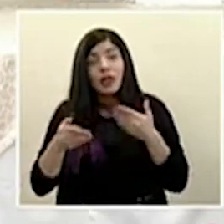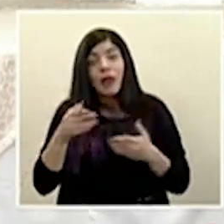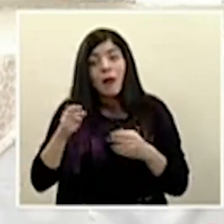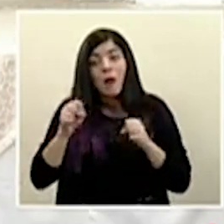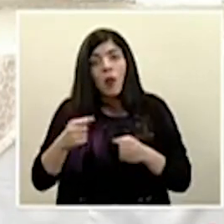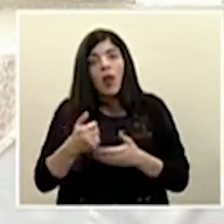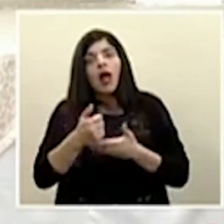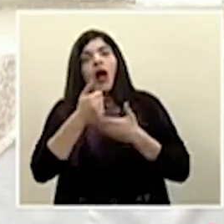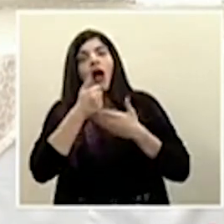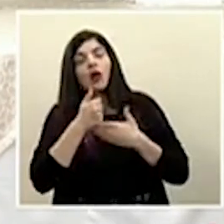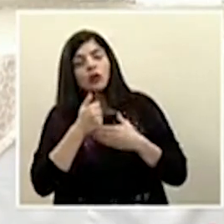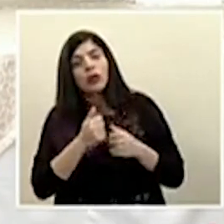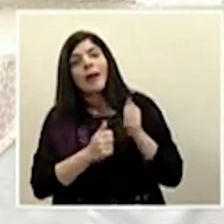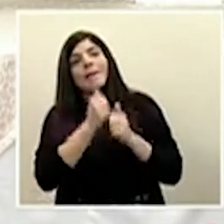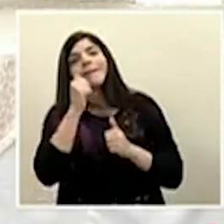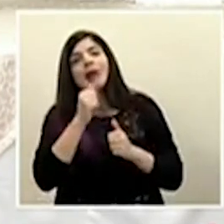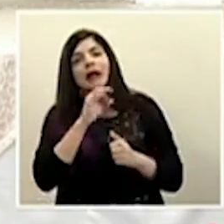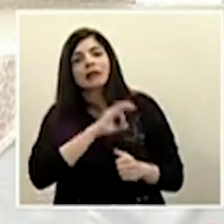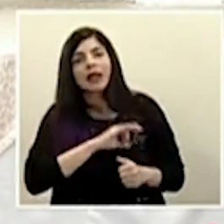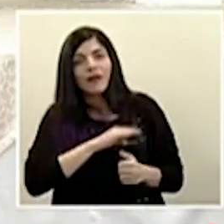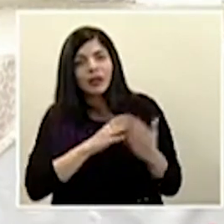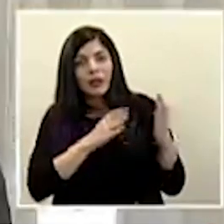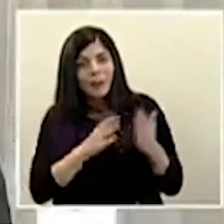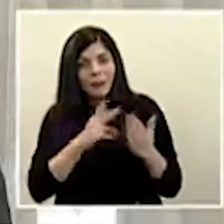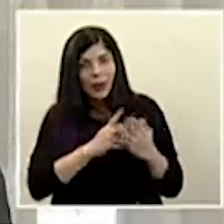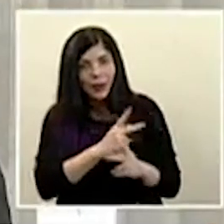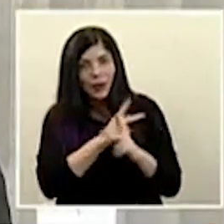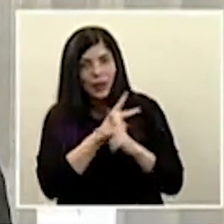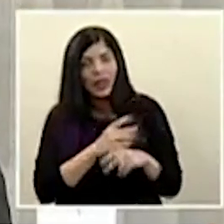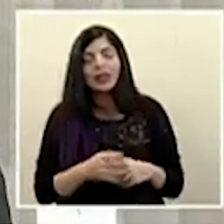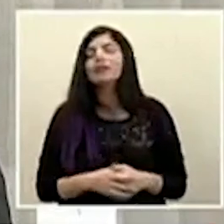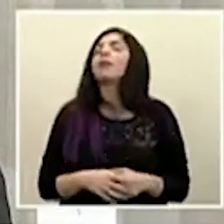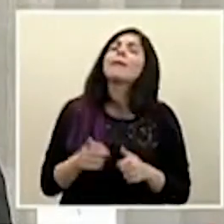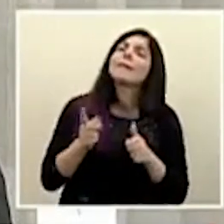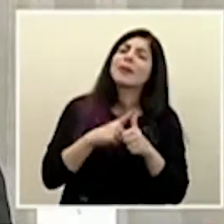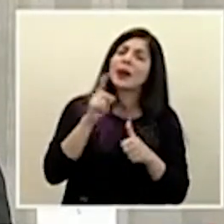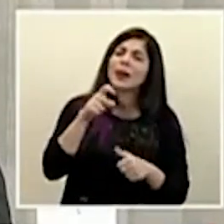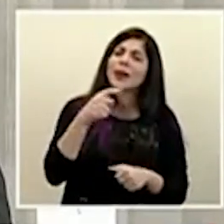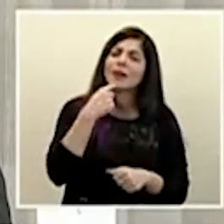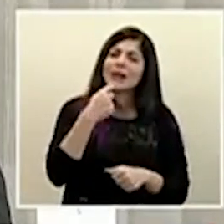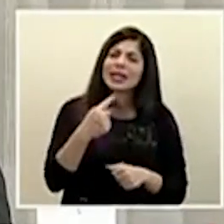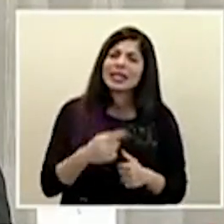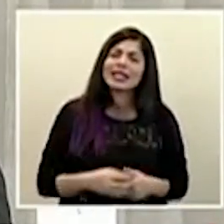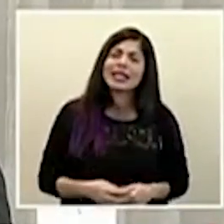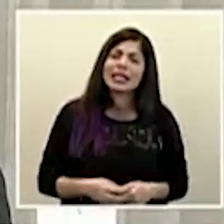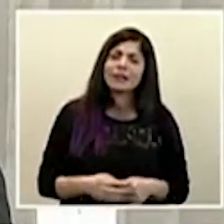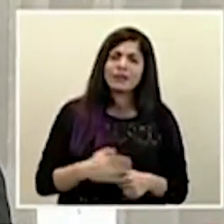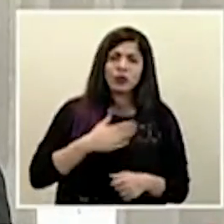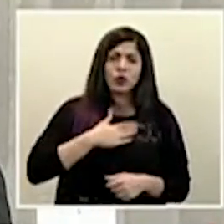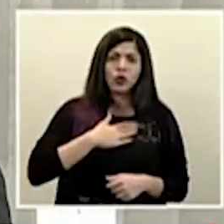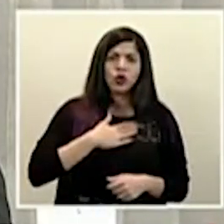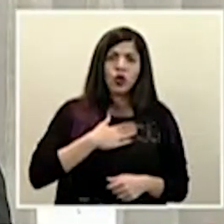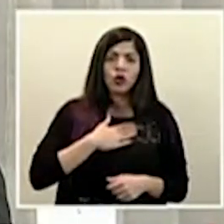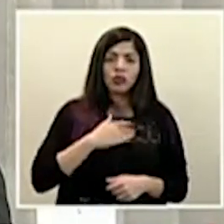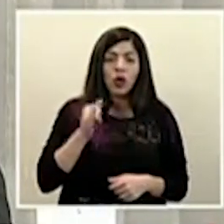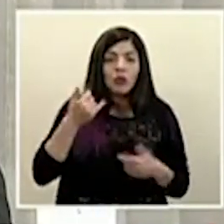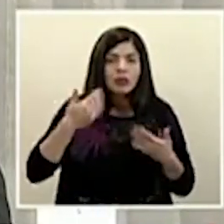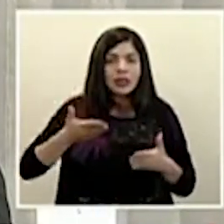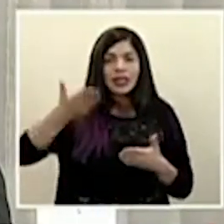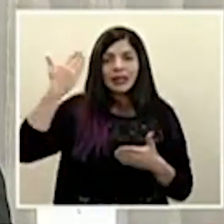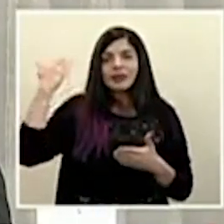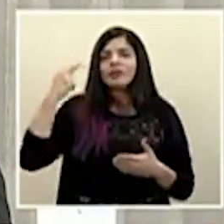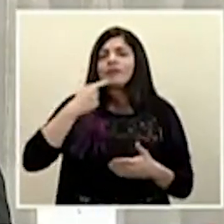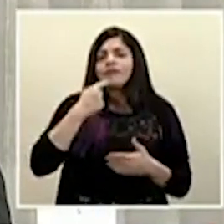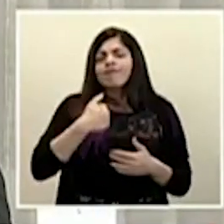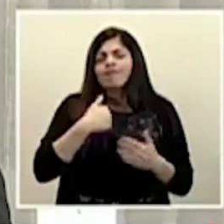un mayor alcance del Plan Proteger? Lo primero que tengo que decir es que yo, como lo he reiterado,